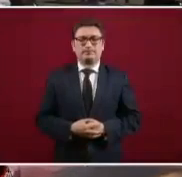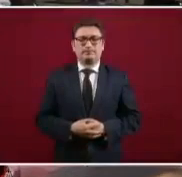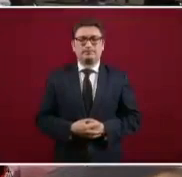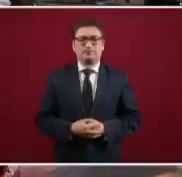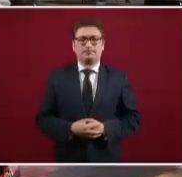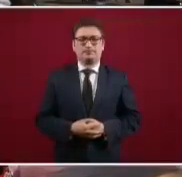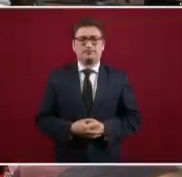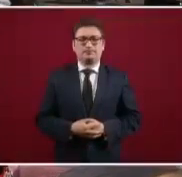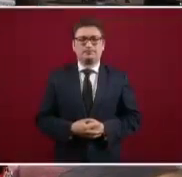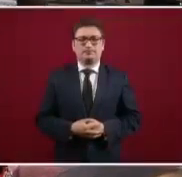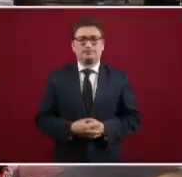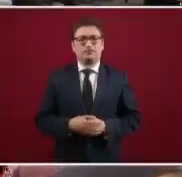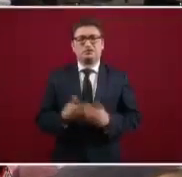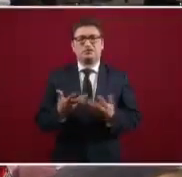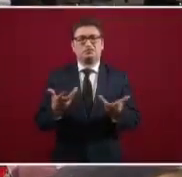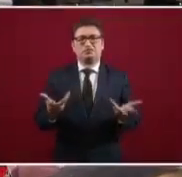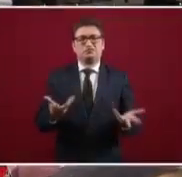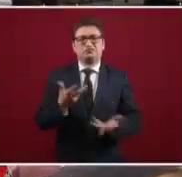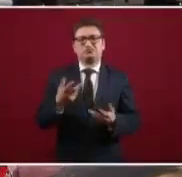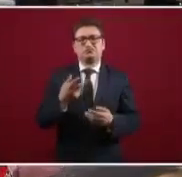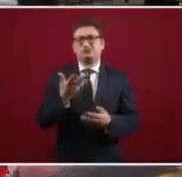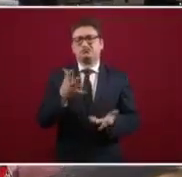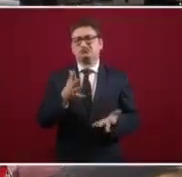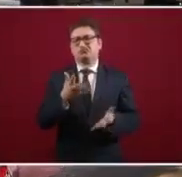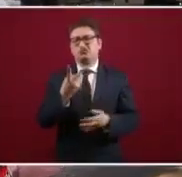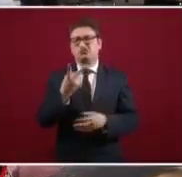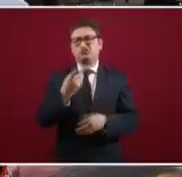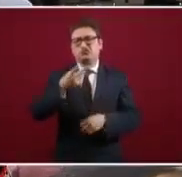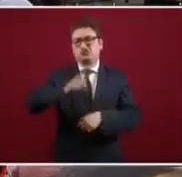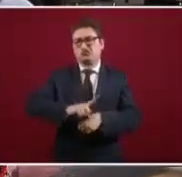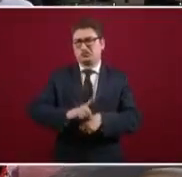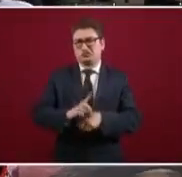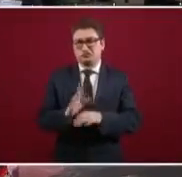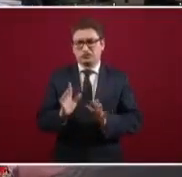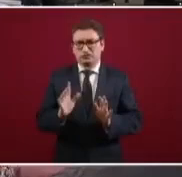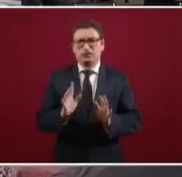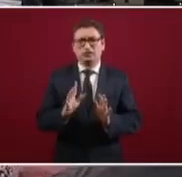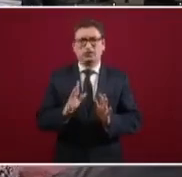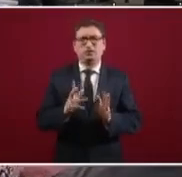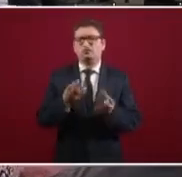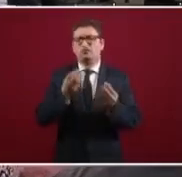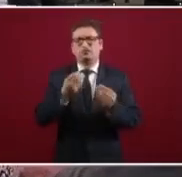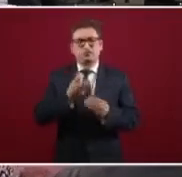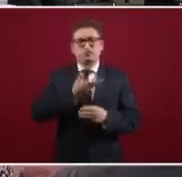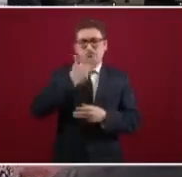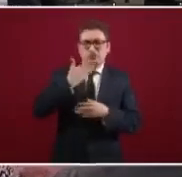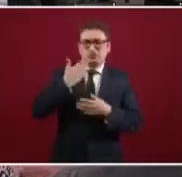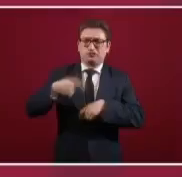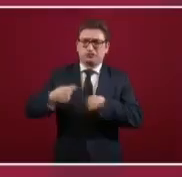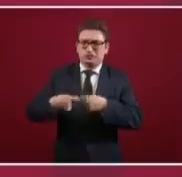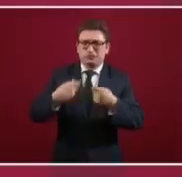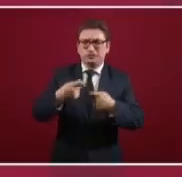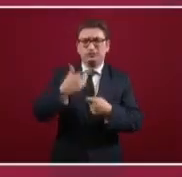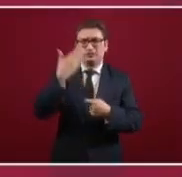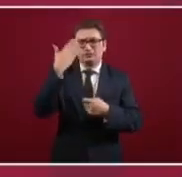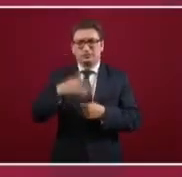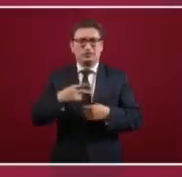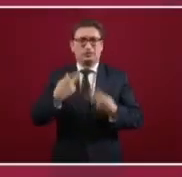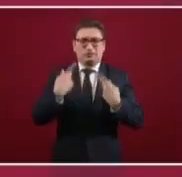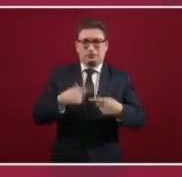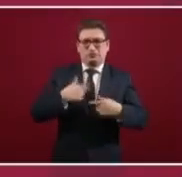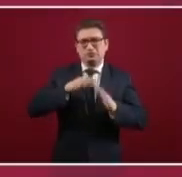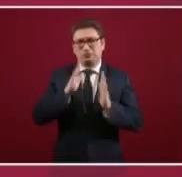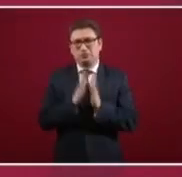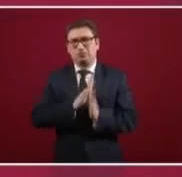y son dos días muchas tradiciones dedicados a los finados